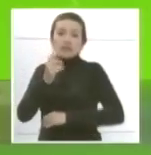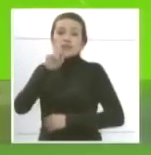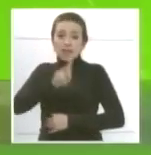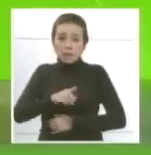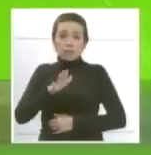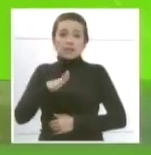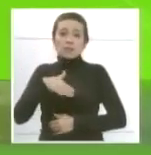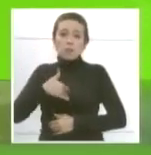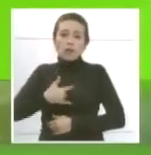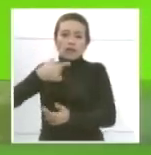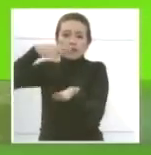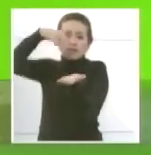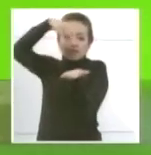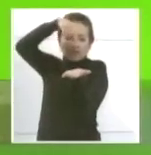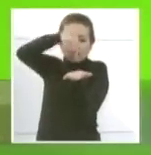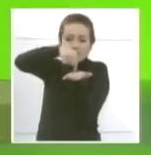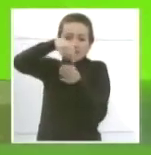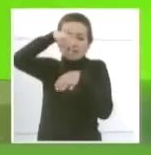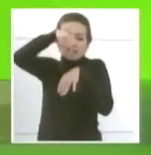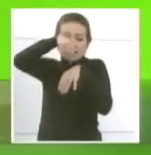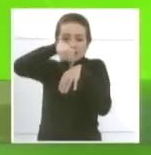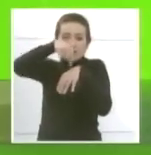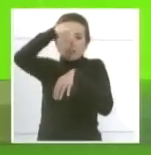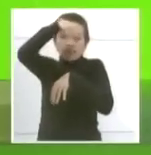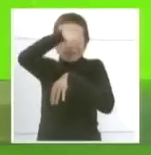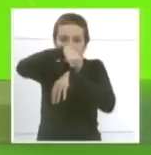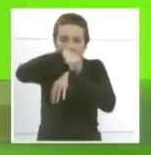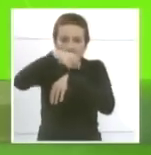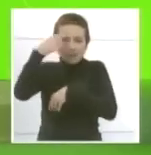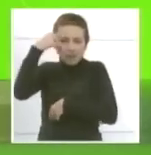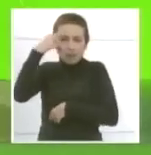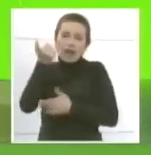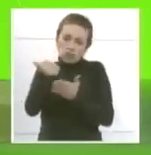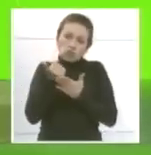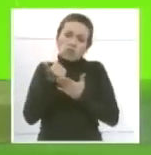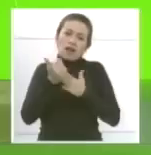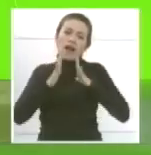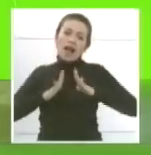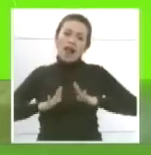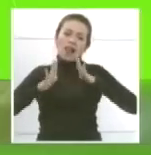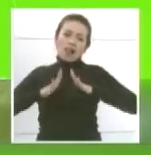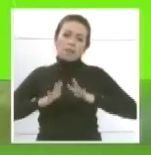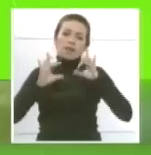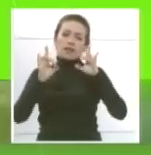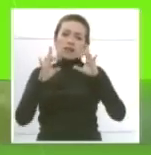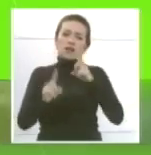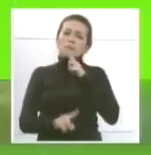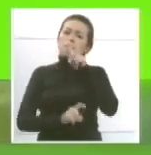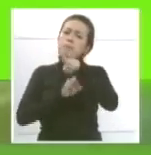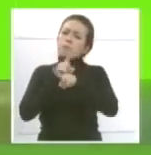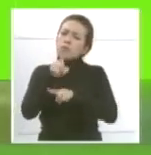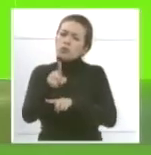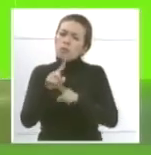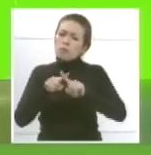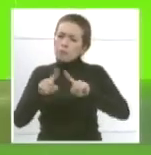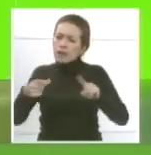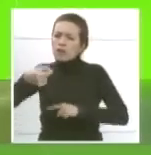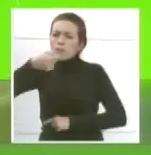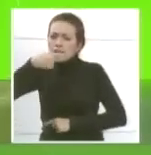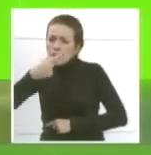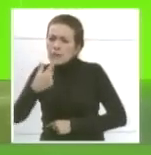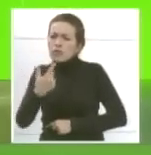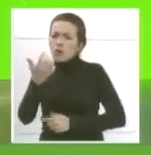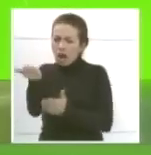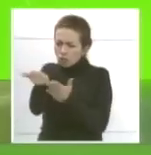acupuntura, son herramientas que ayudan a aliviar el dolor. Pero, sin embargo, ¿estos medicamentos solo alivian el